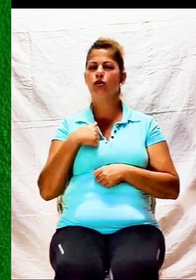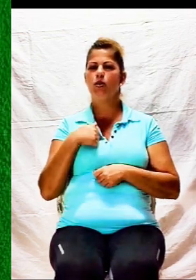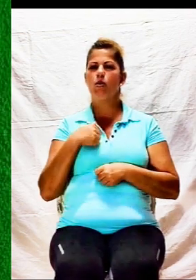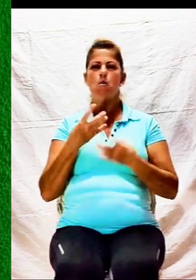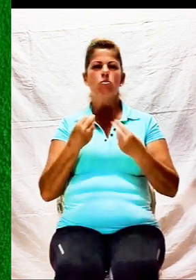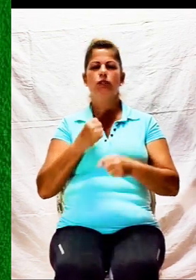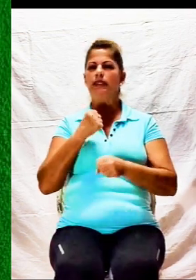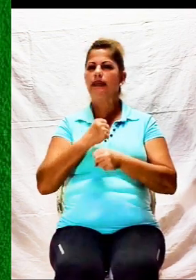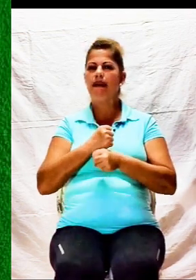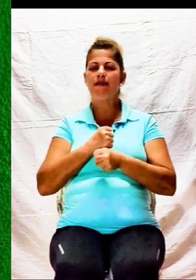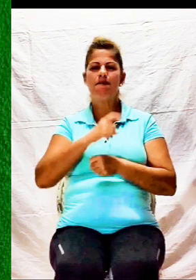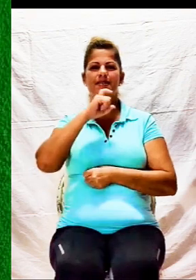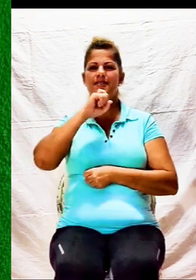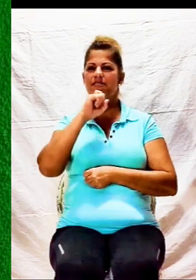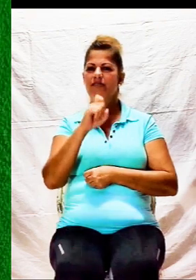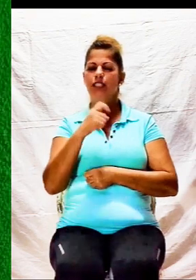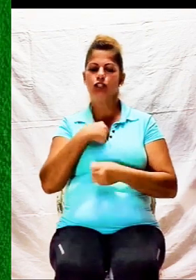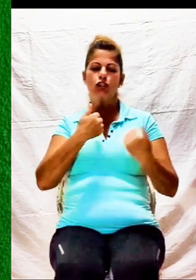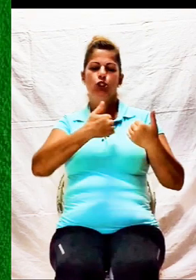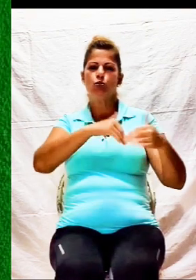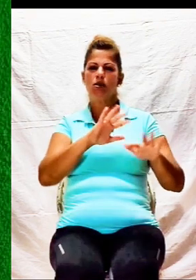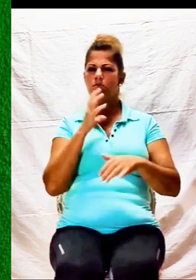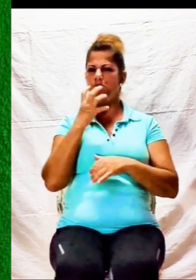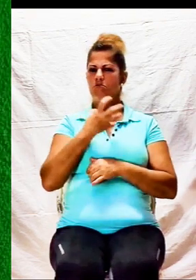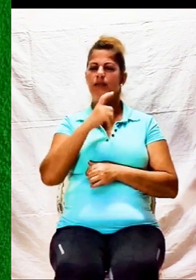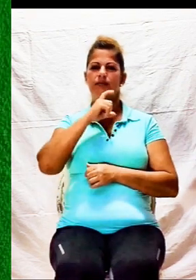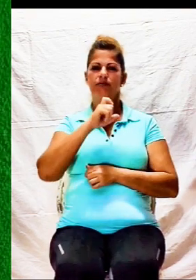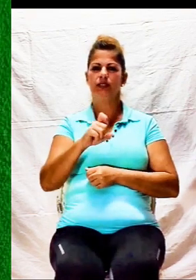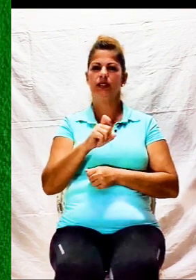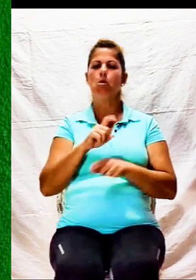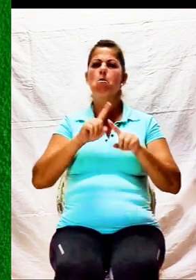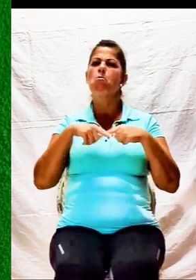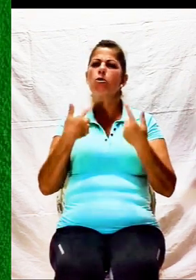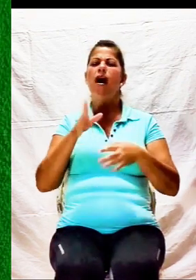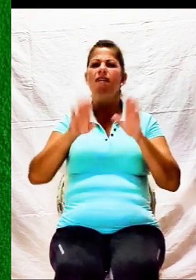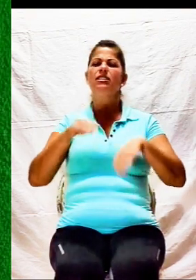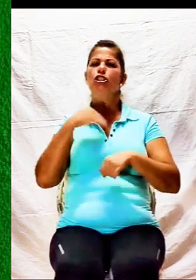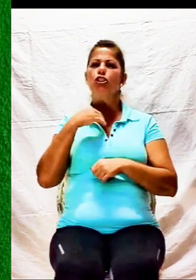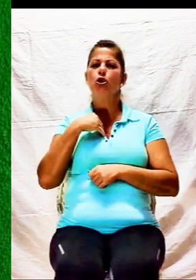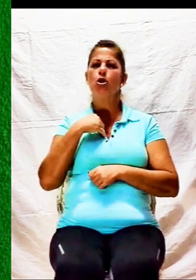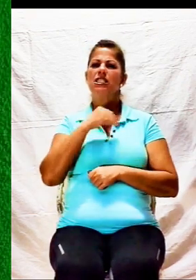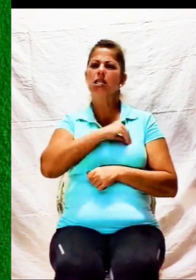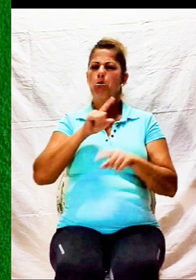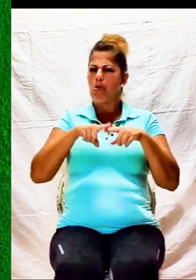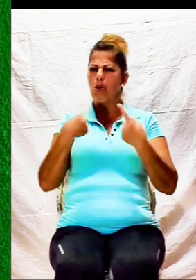¿Me cuesta mucho soltar mi resentimiento cuando me siento injustamente